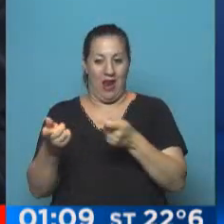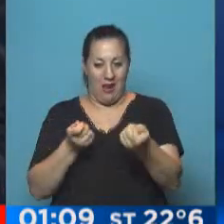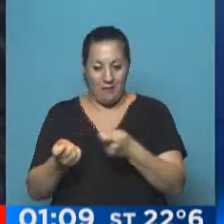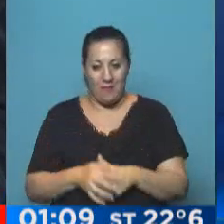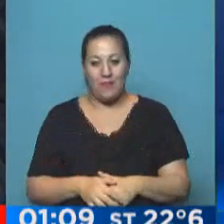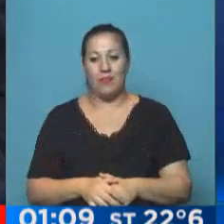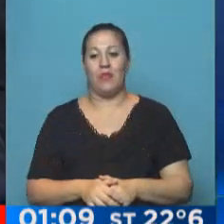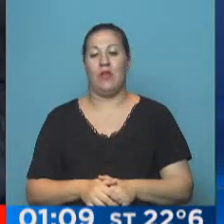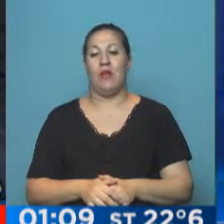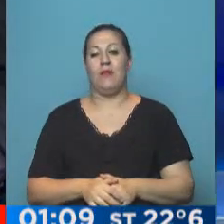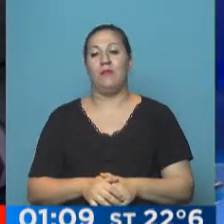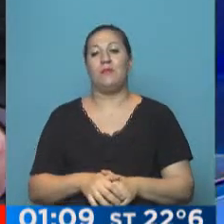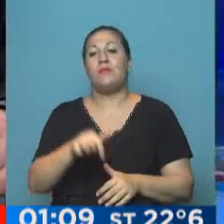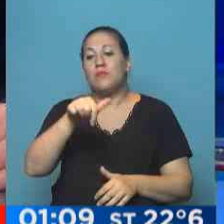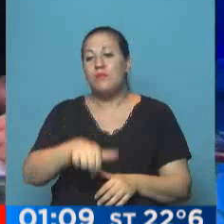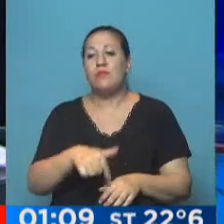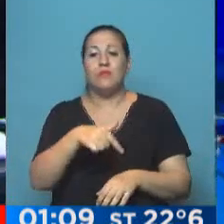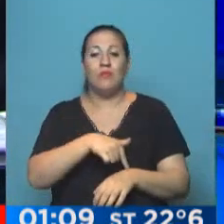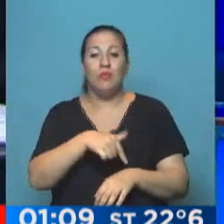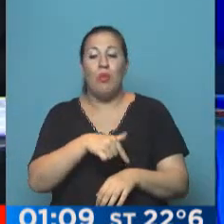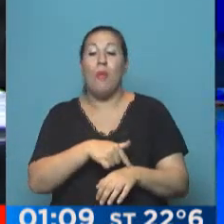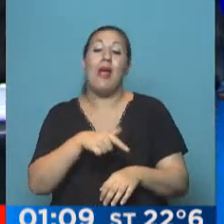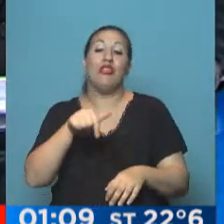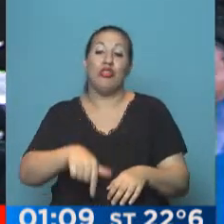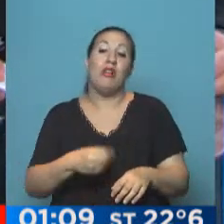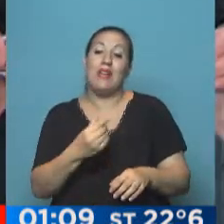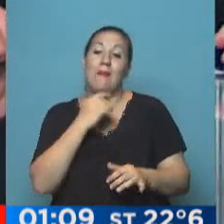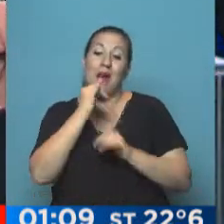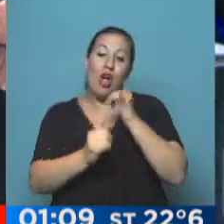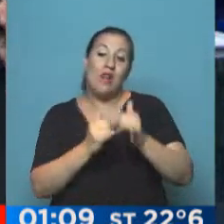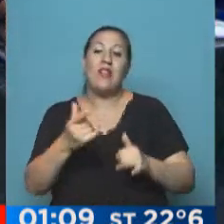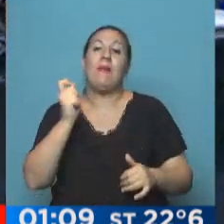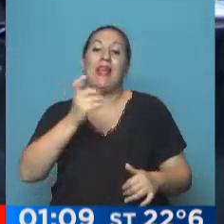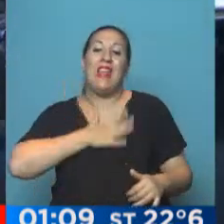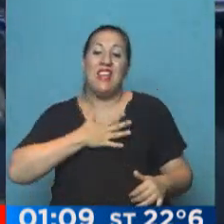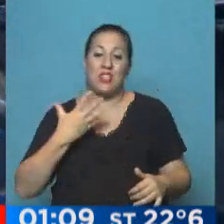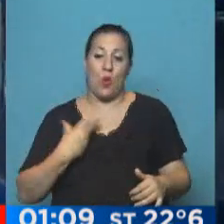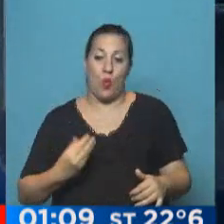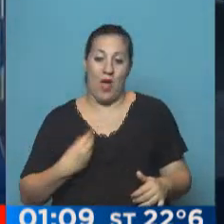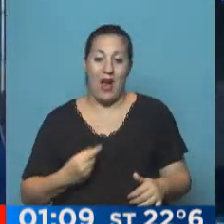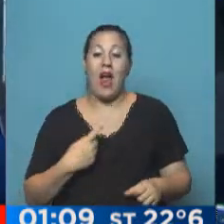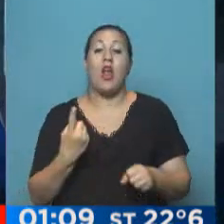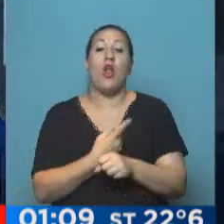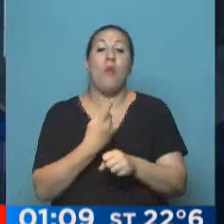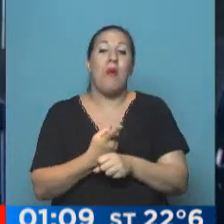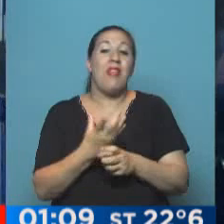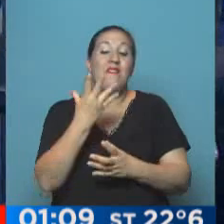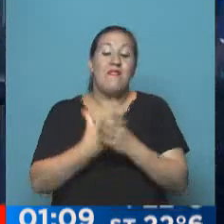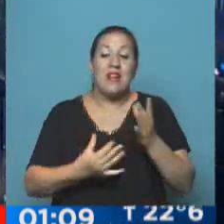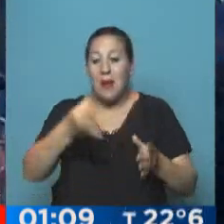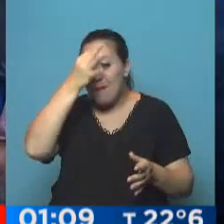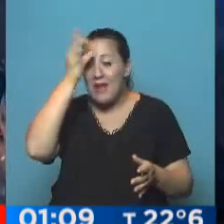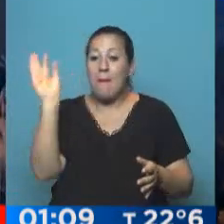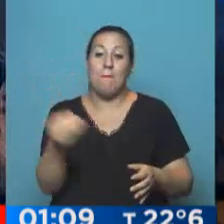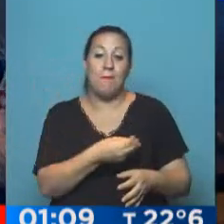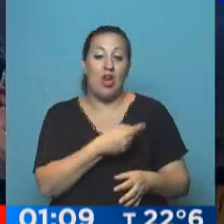Tiempo, bueno, de compartir algo que para los hinchas de Huracán es motivo de decepción. No pudo en los penales y perdió la